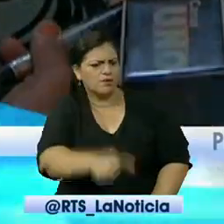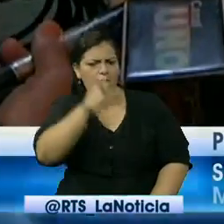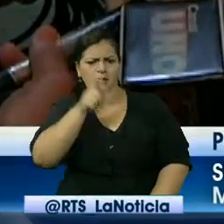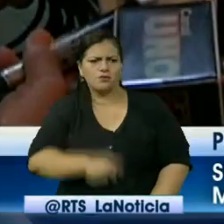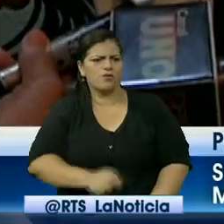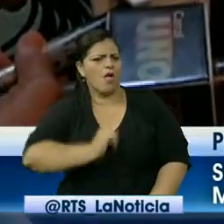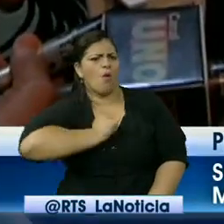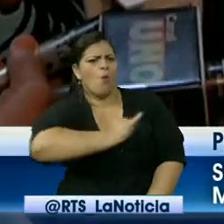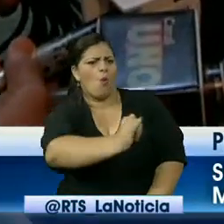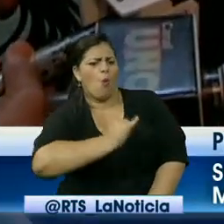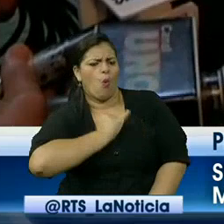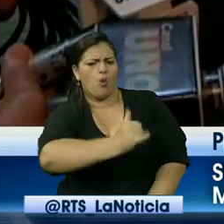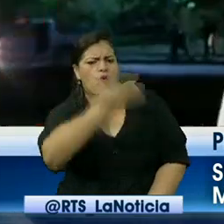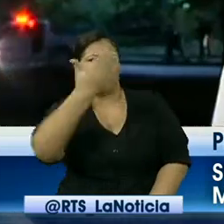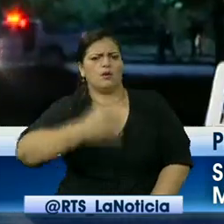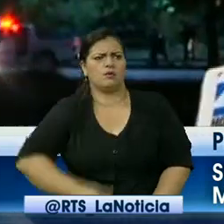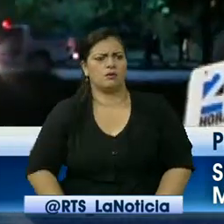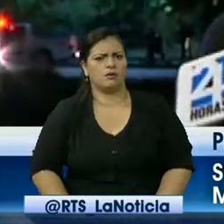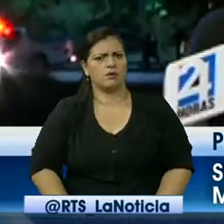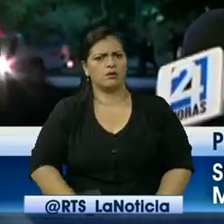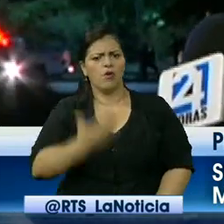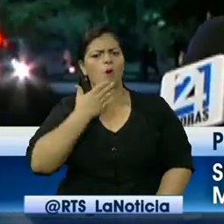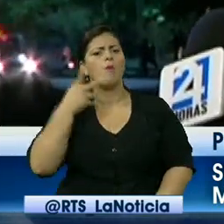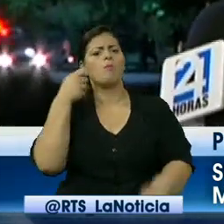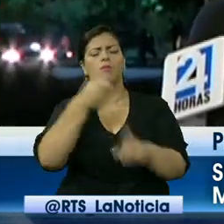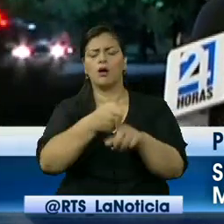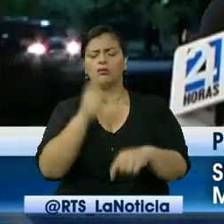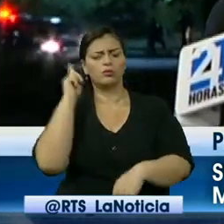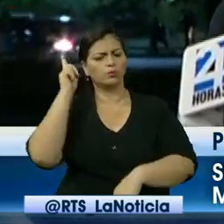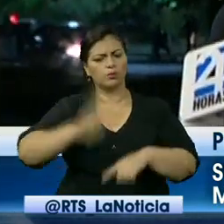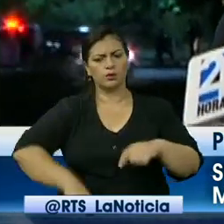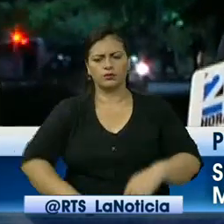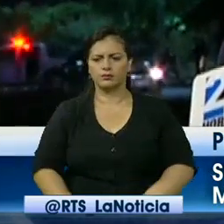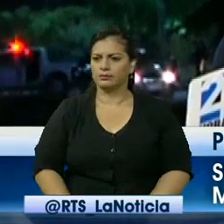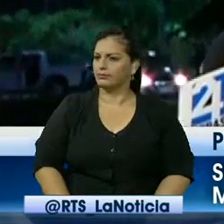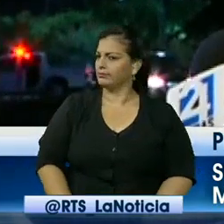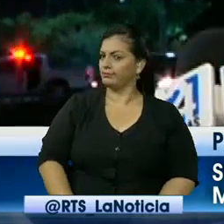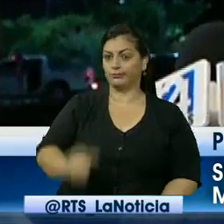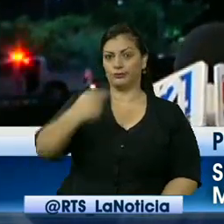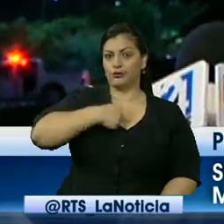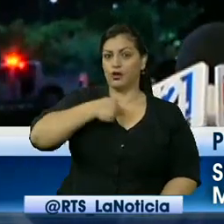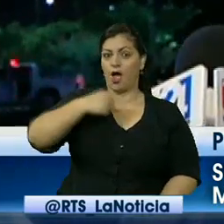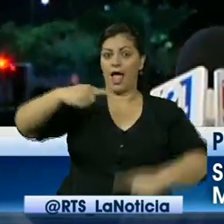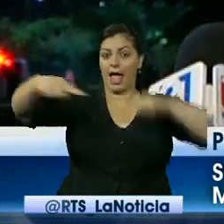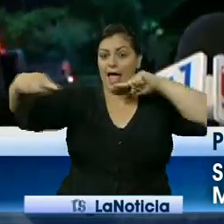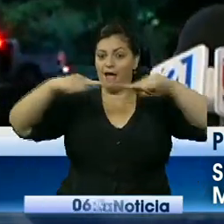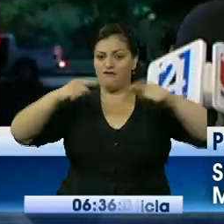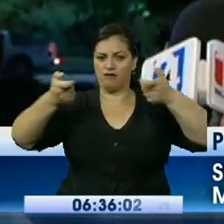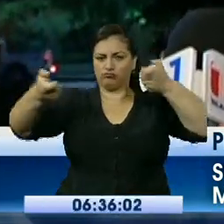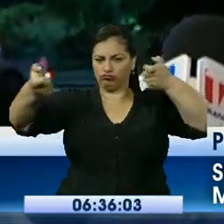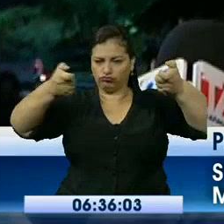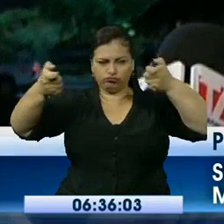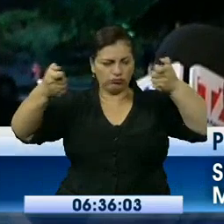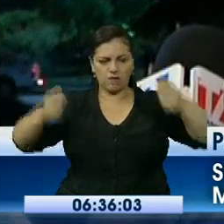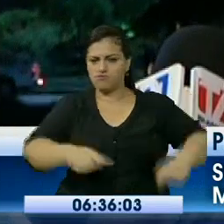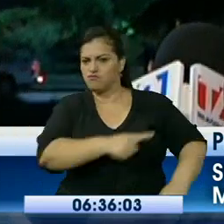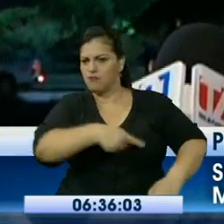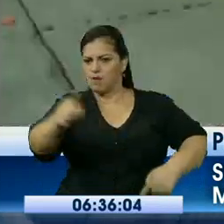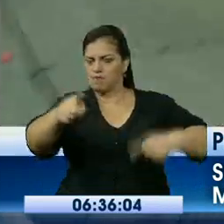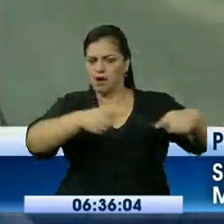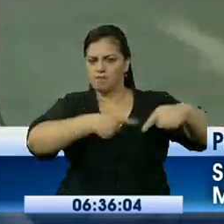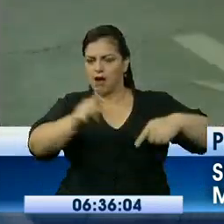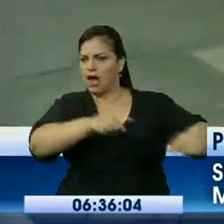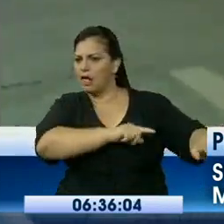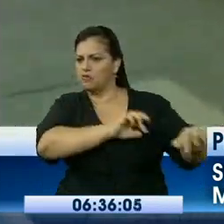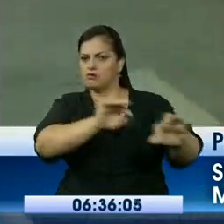para decir de prenda, podemos pelear, mía. En ningún momento han sido agredidos. Yo he estado aquí al mando del operativo con el coronel Ochoa igualmente y igualmente